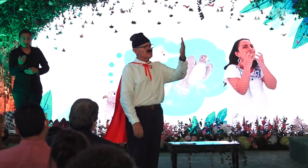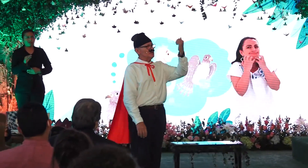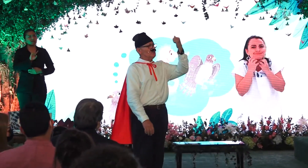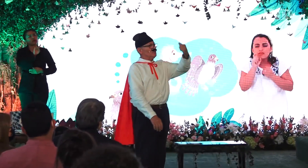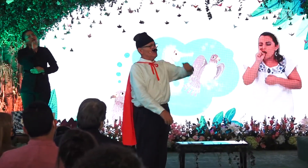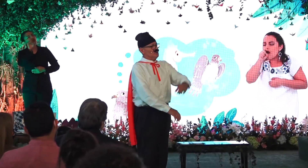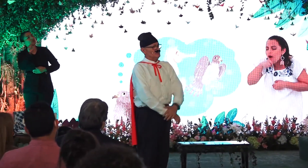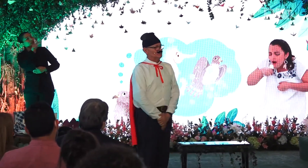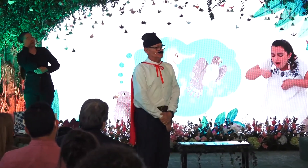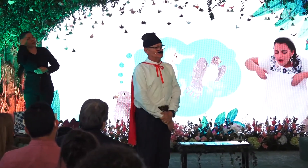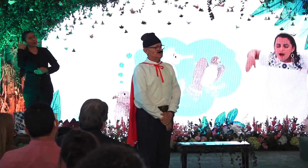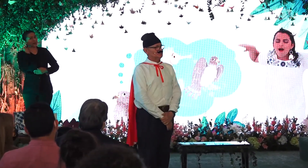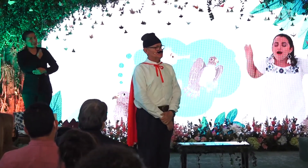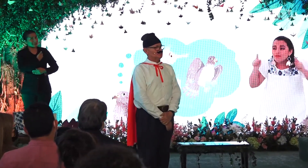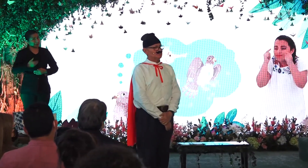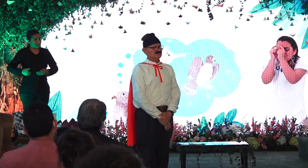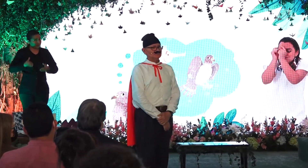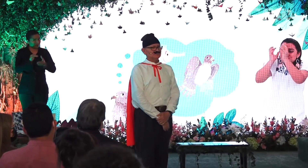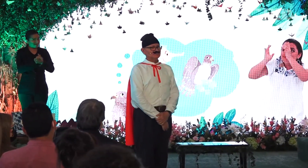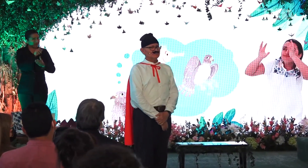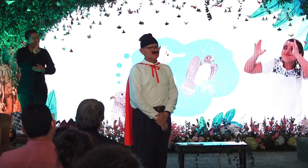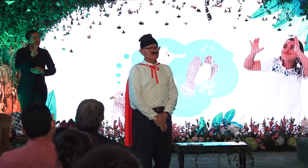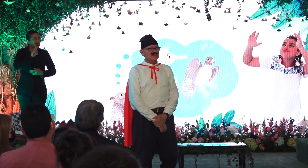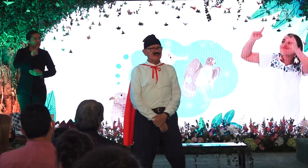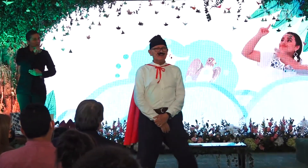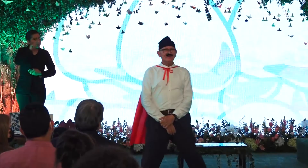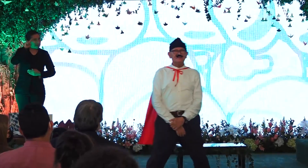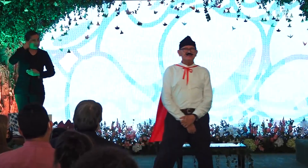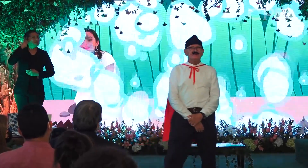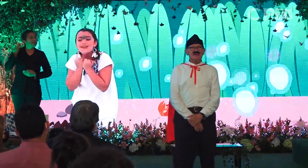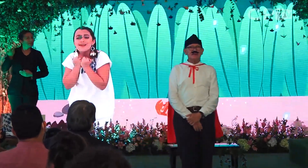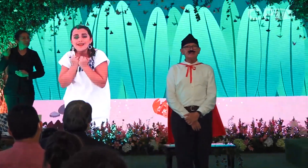la construcción de un mejor El Salvador.